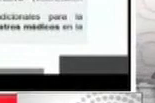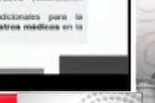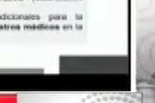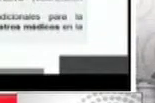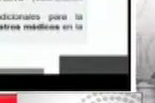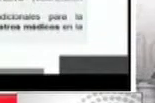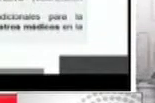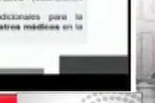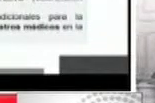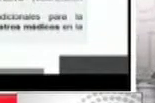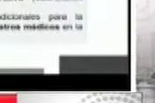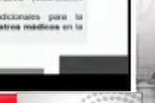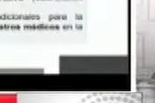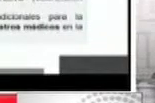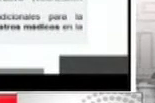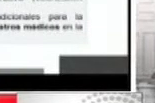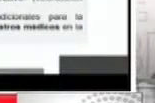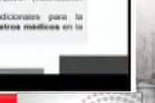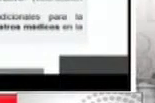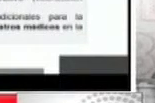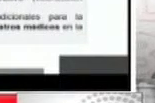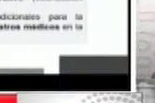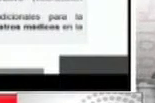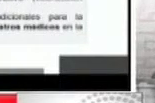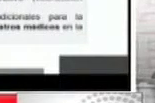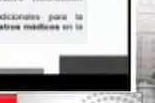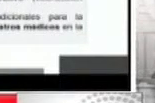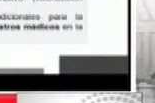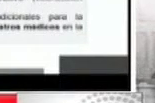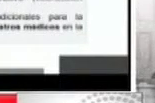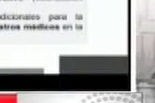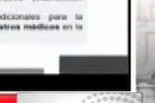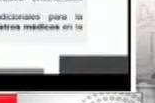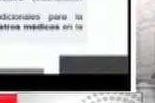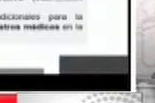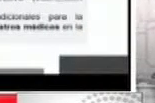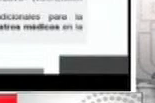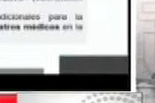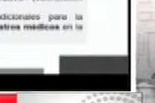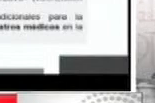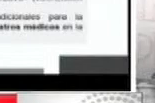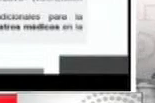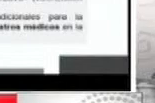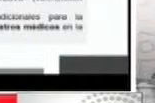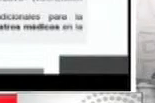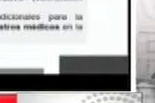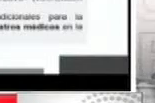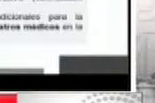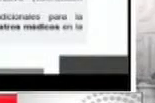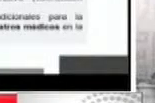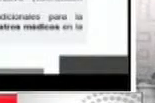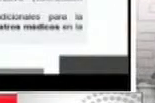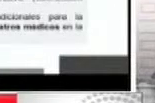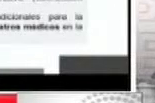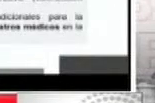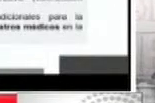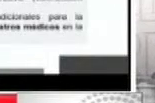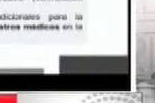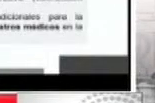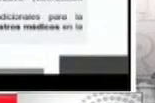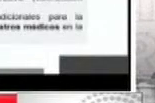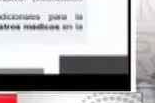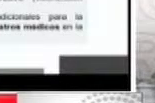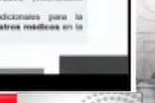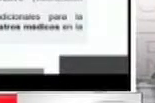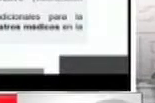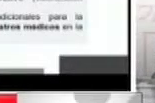22.207 millones, ¿no? Lo cual implica efectivamente un crecimiento de 1.216 millones,